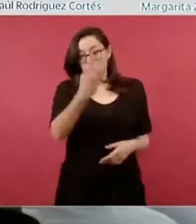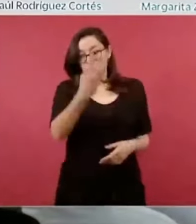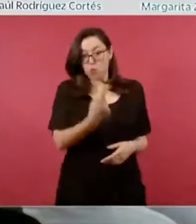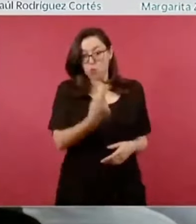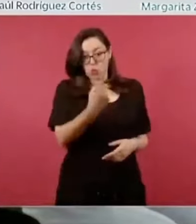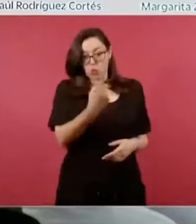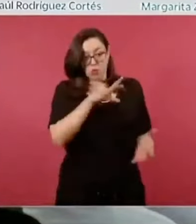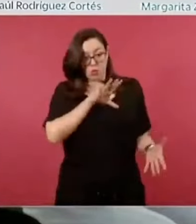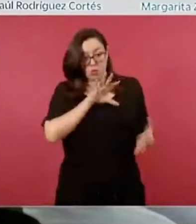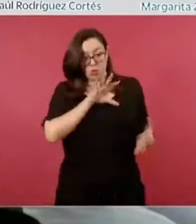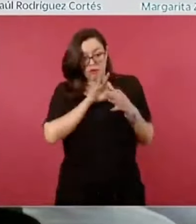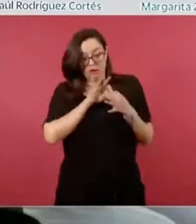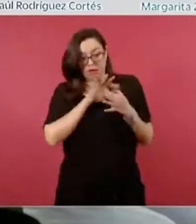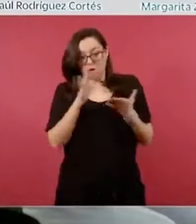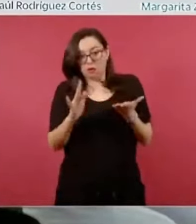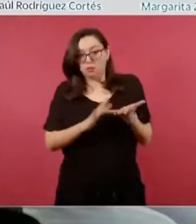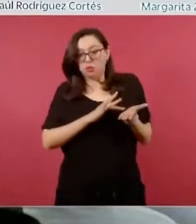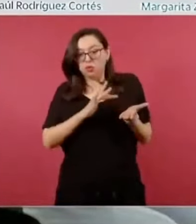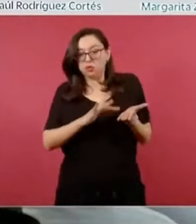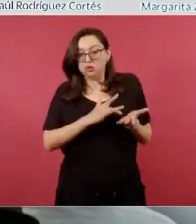a nadie, León Krause.